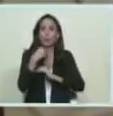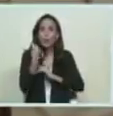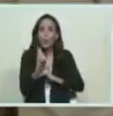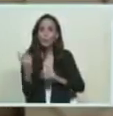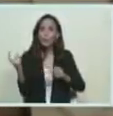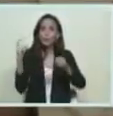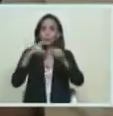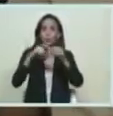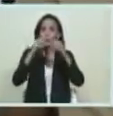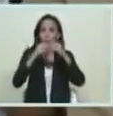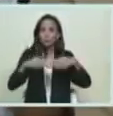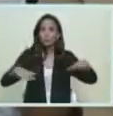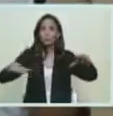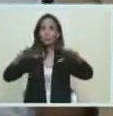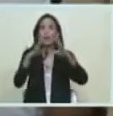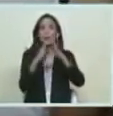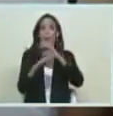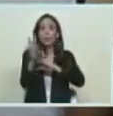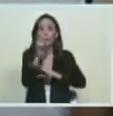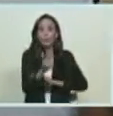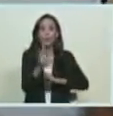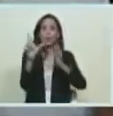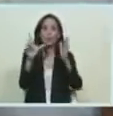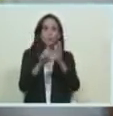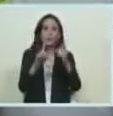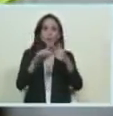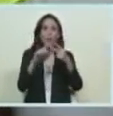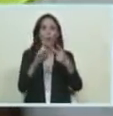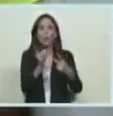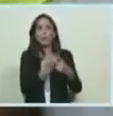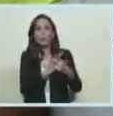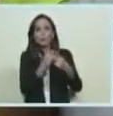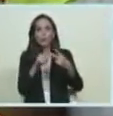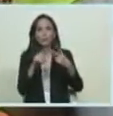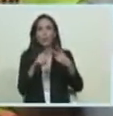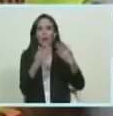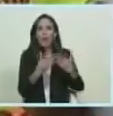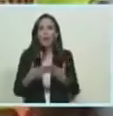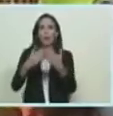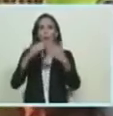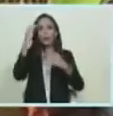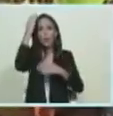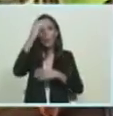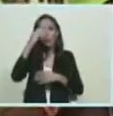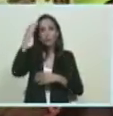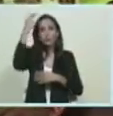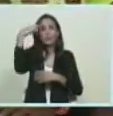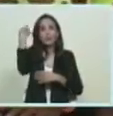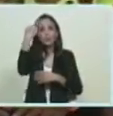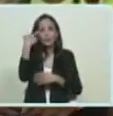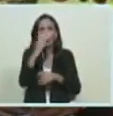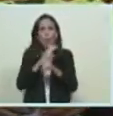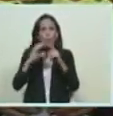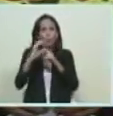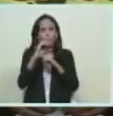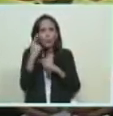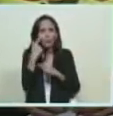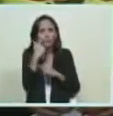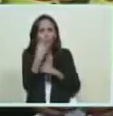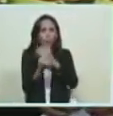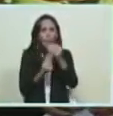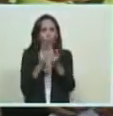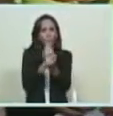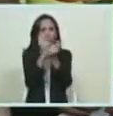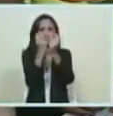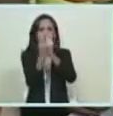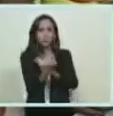nos desplegamos en todo el territorio, en los liceos, en las universidades, a crear conciencia, a ver la cultura, presidente, como el pulmón